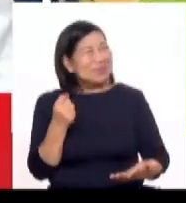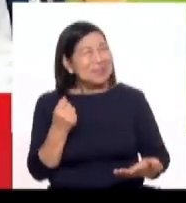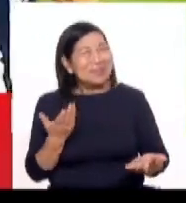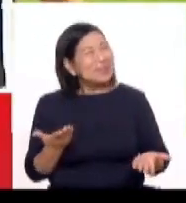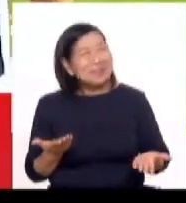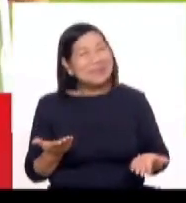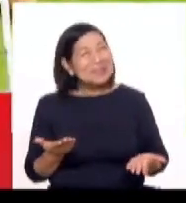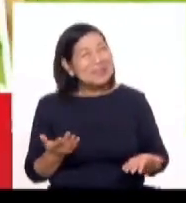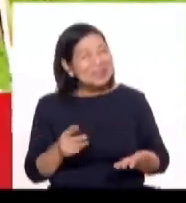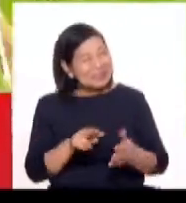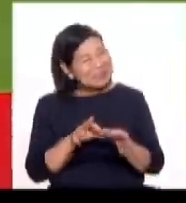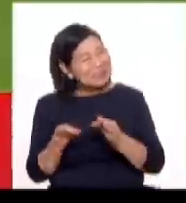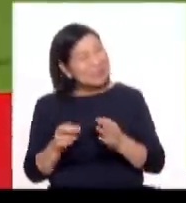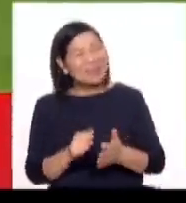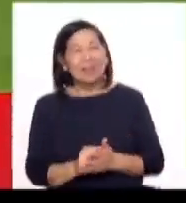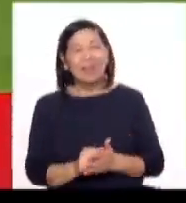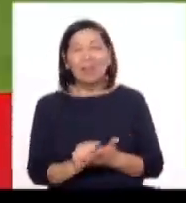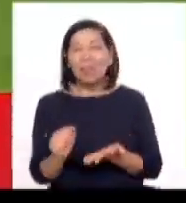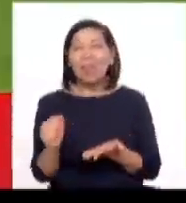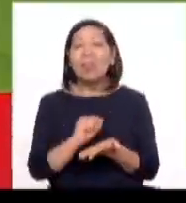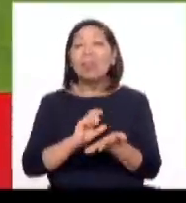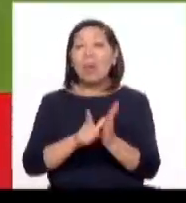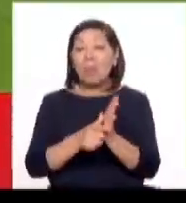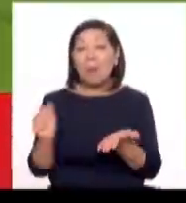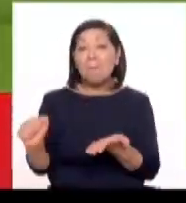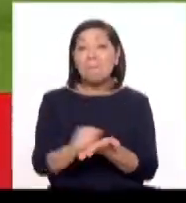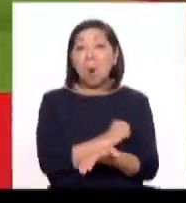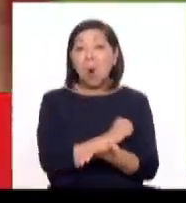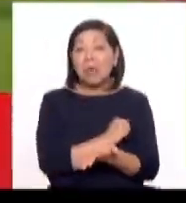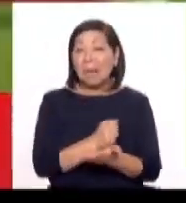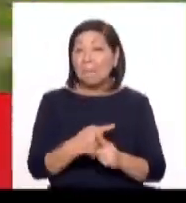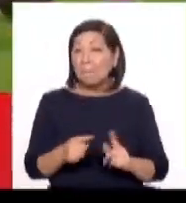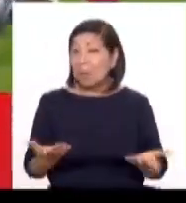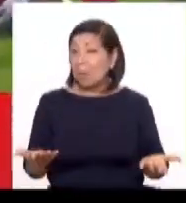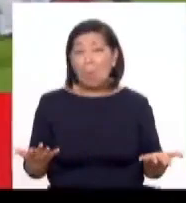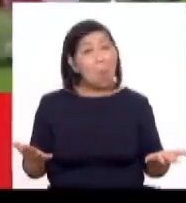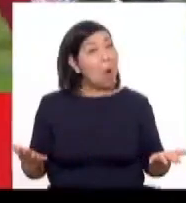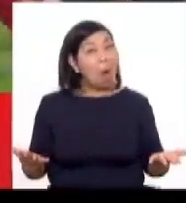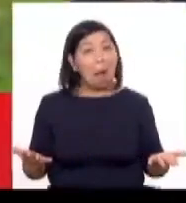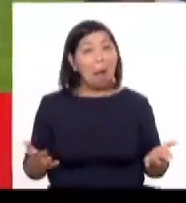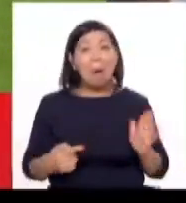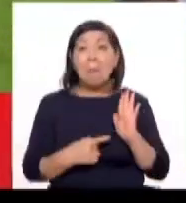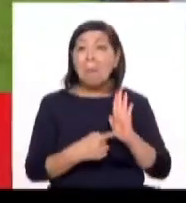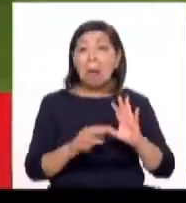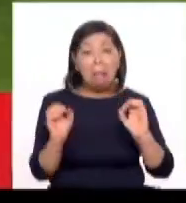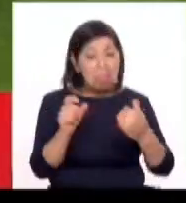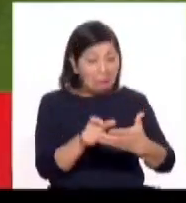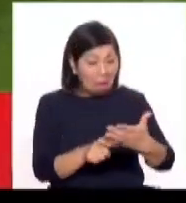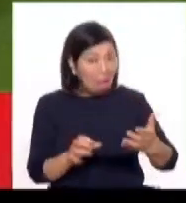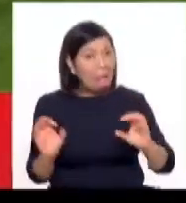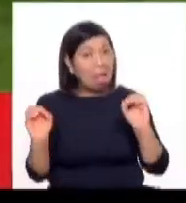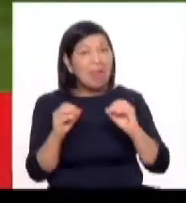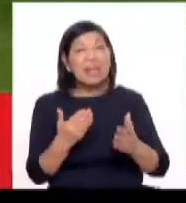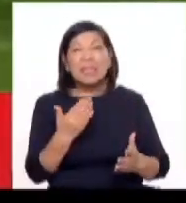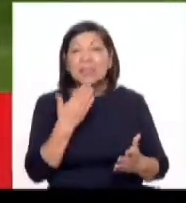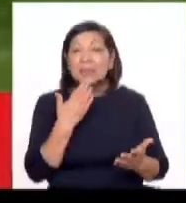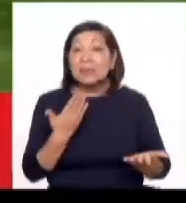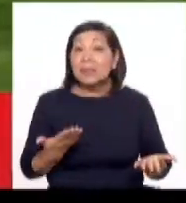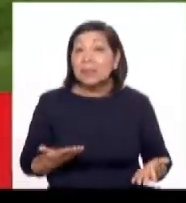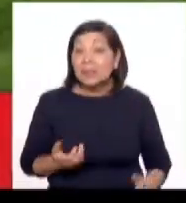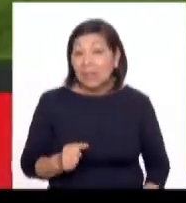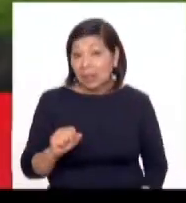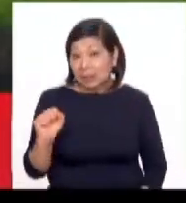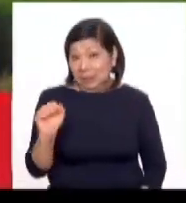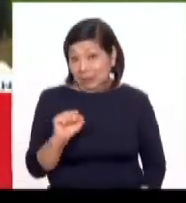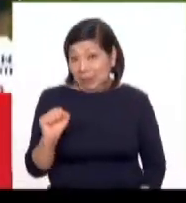inentendibles, que después fueron borrados. Horas después, en la mañana del domingo, no había rastro de esas publicaciones. Pues bien, el día